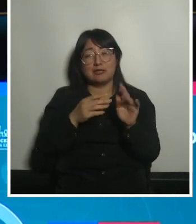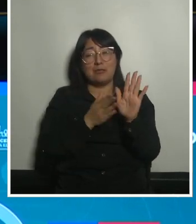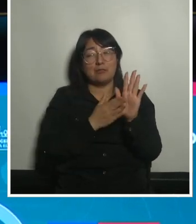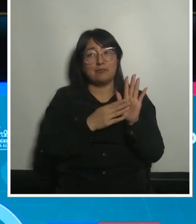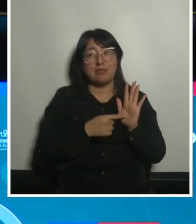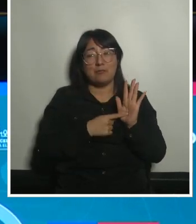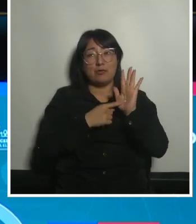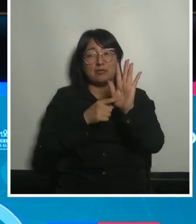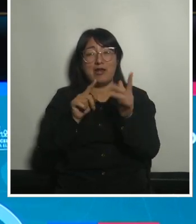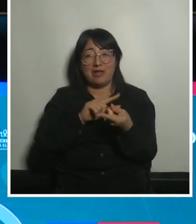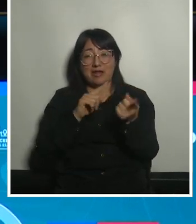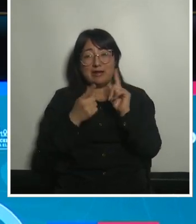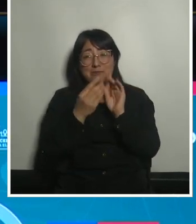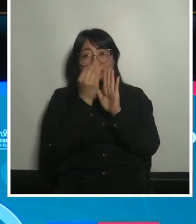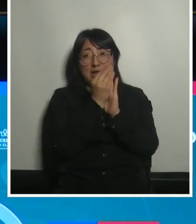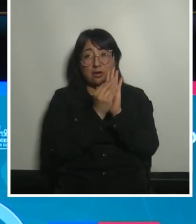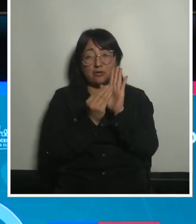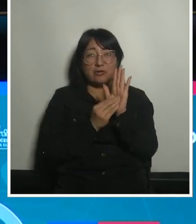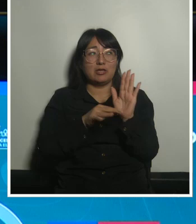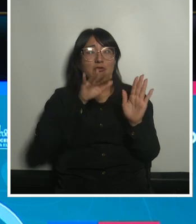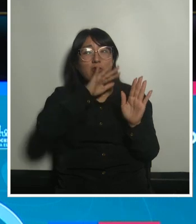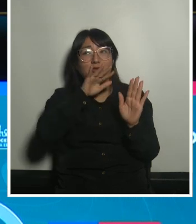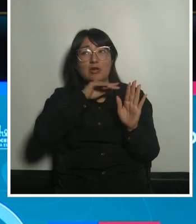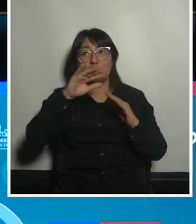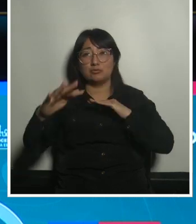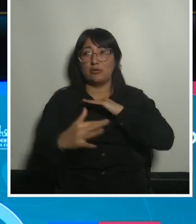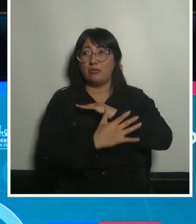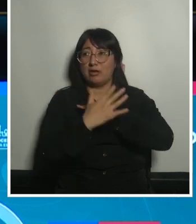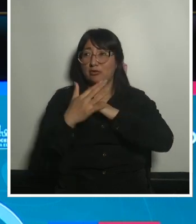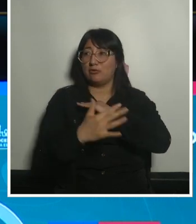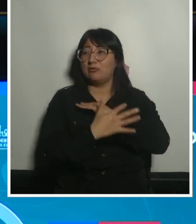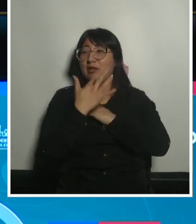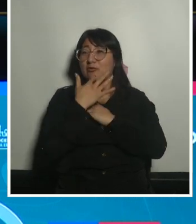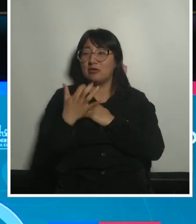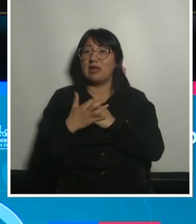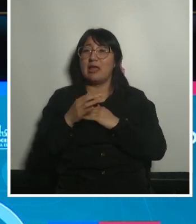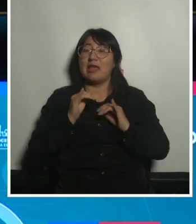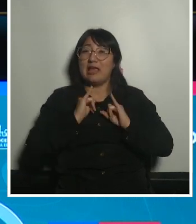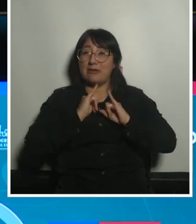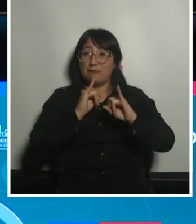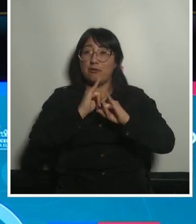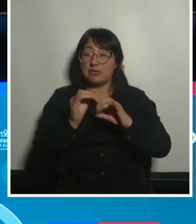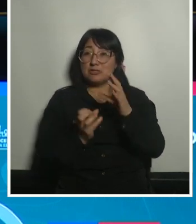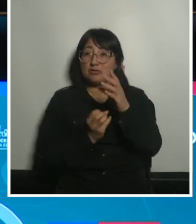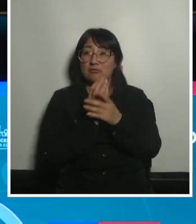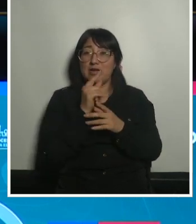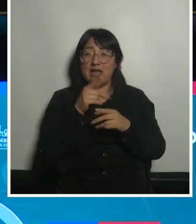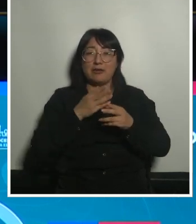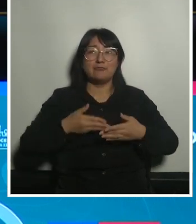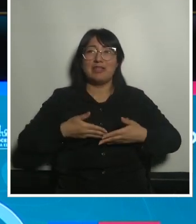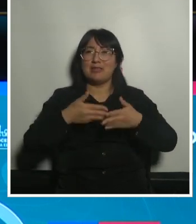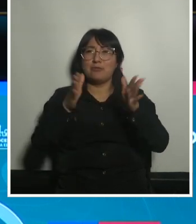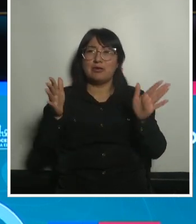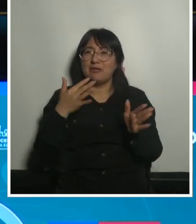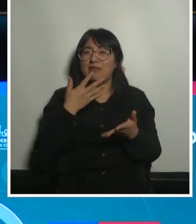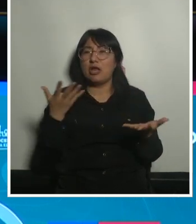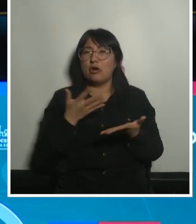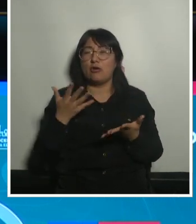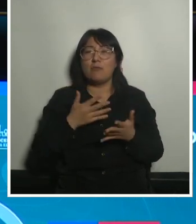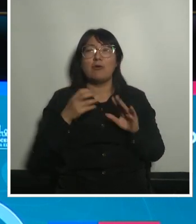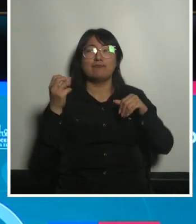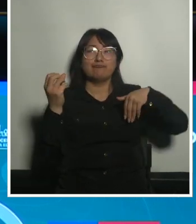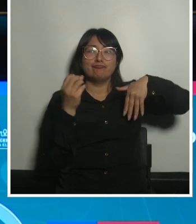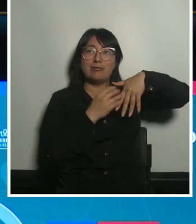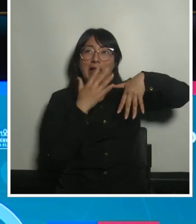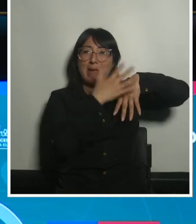la actualización de la Política Nacional de Uso del Borde Costero, es relevar esta información que está disponible y ponerla a través de mapas para que